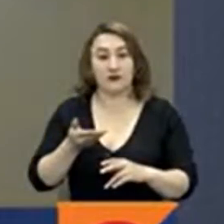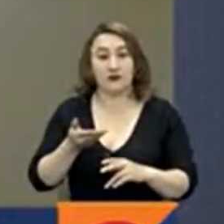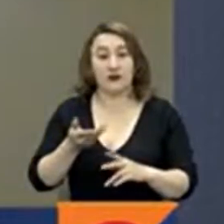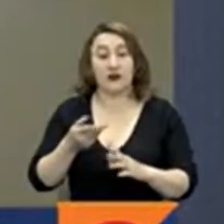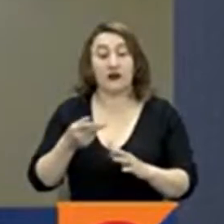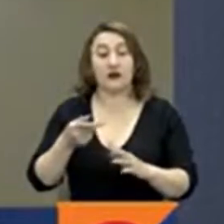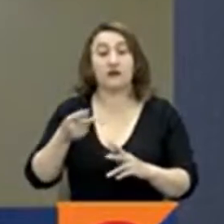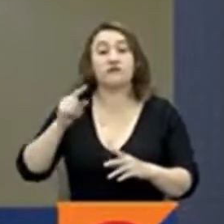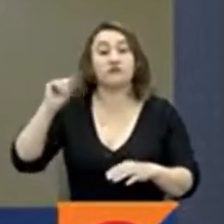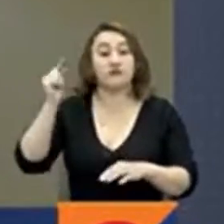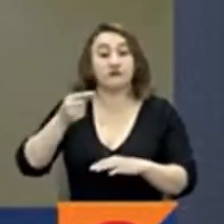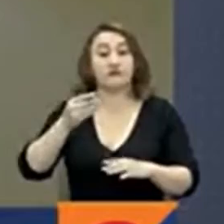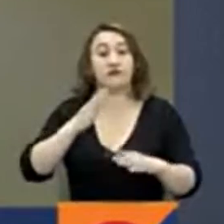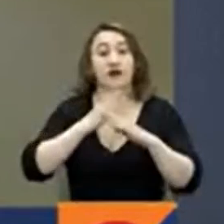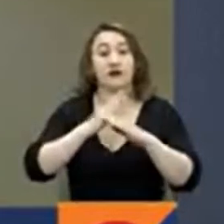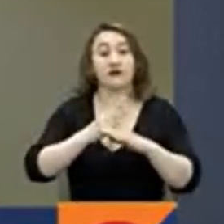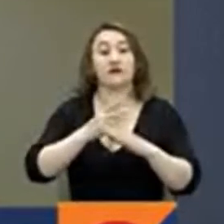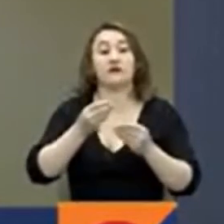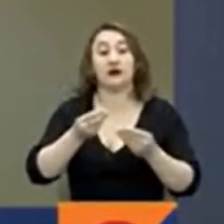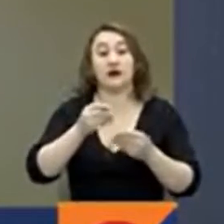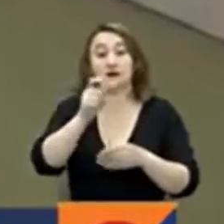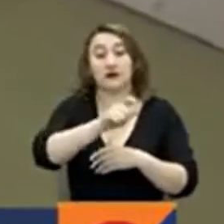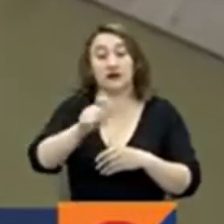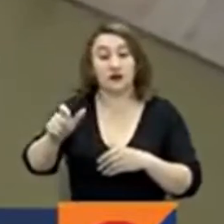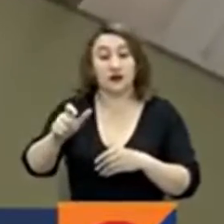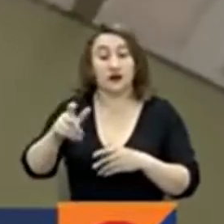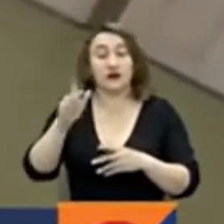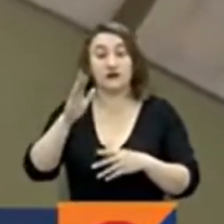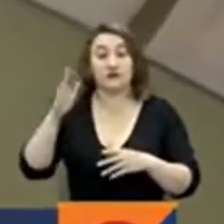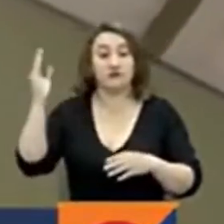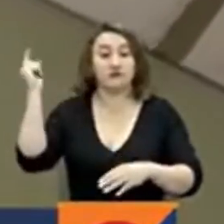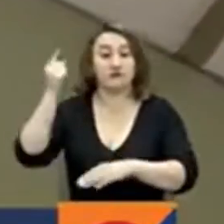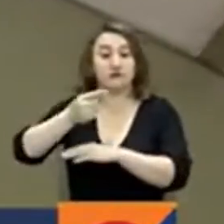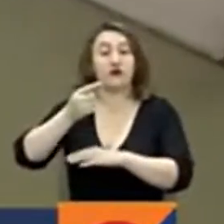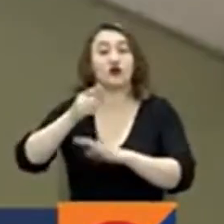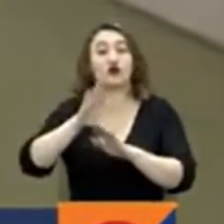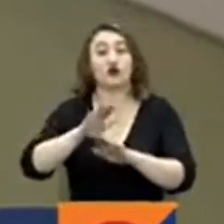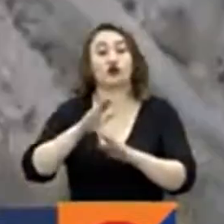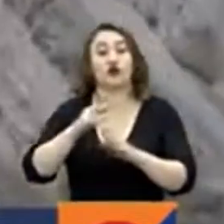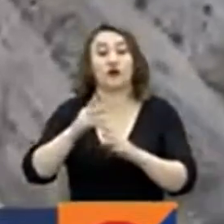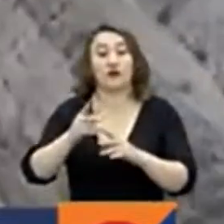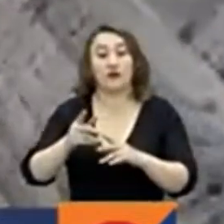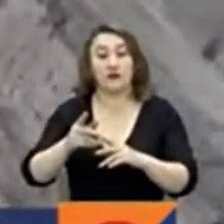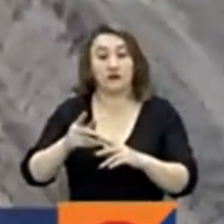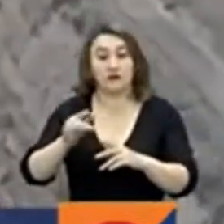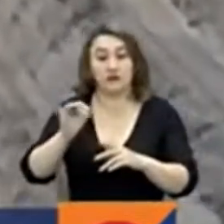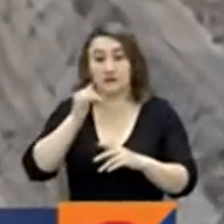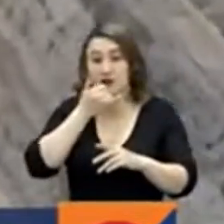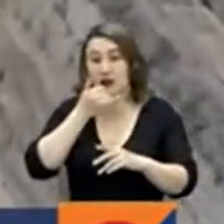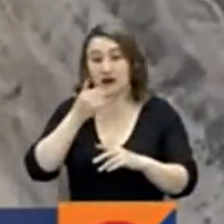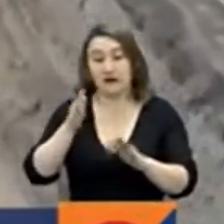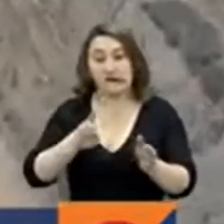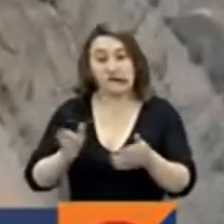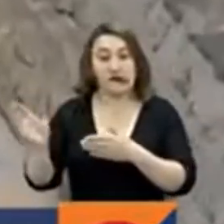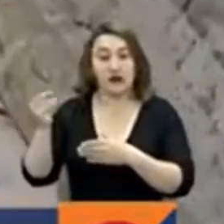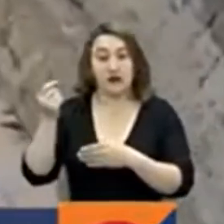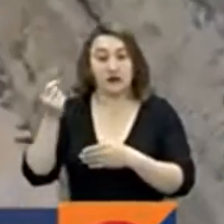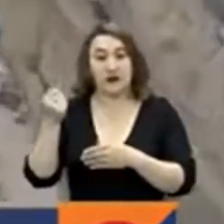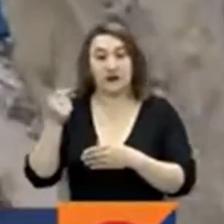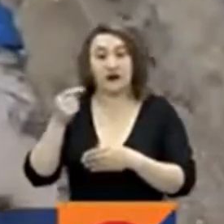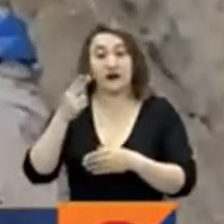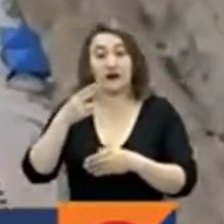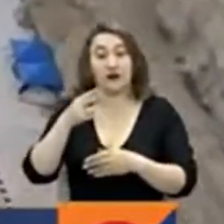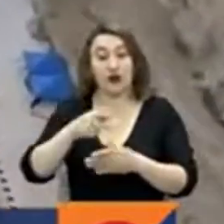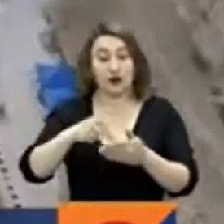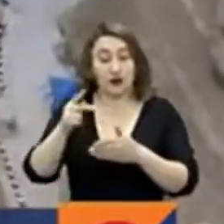medida de prevención para estas personas que están sindicadas de haber cometido unas faltas con el proyecto Hidroituango. Ellos